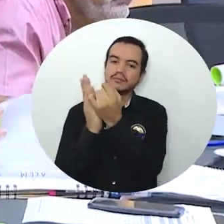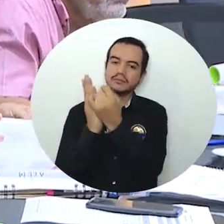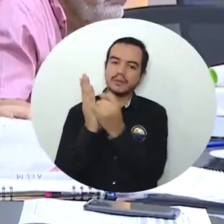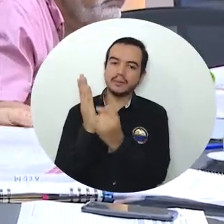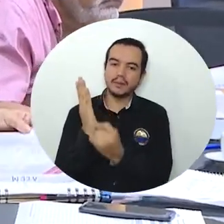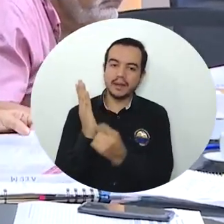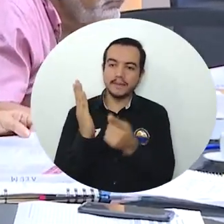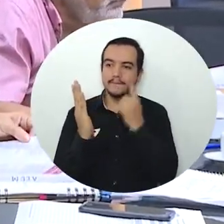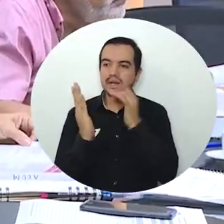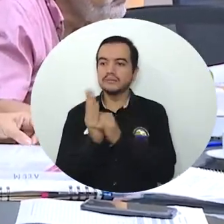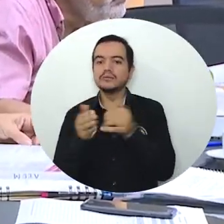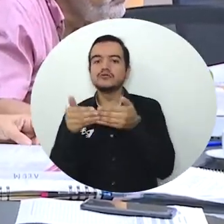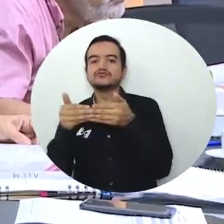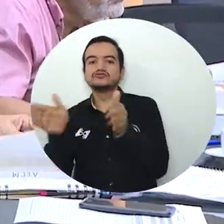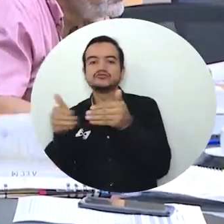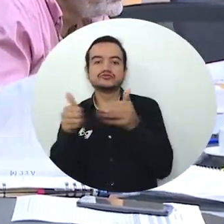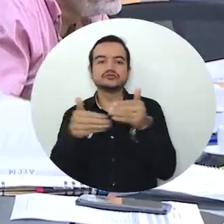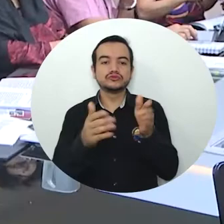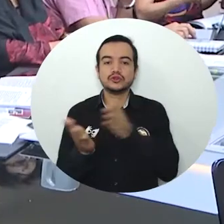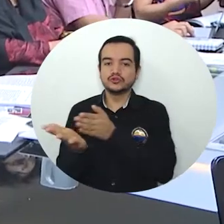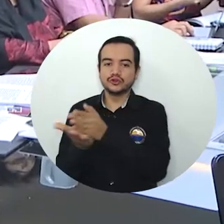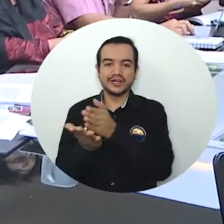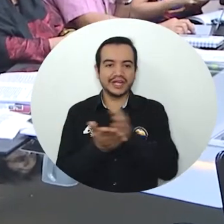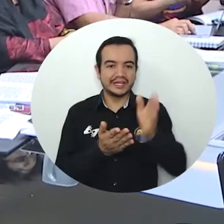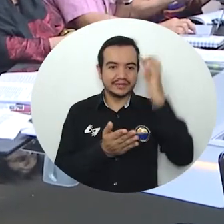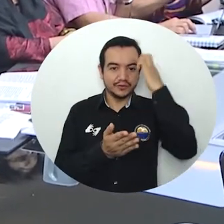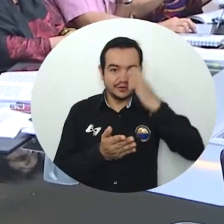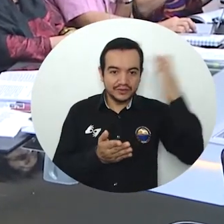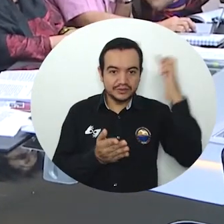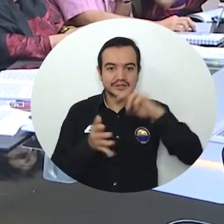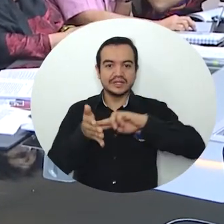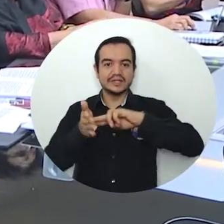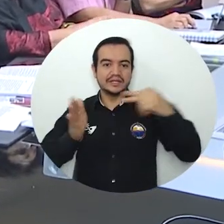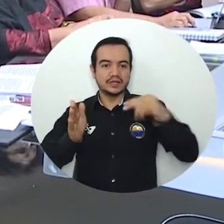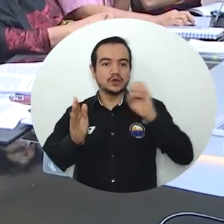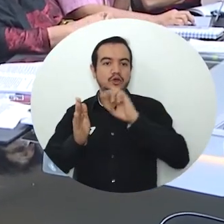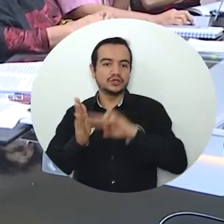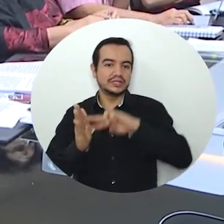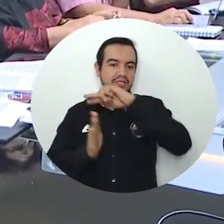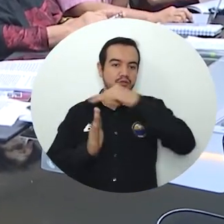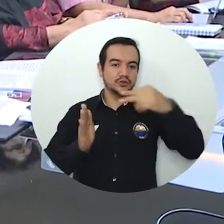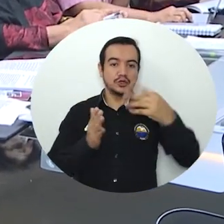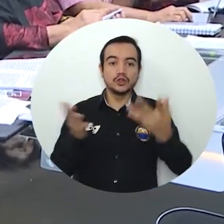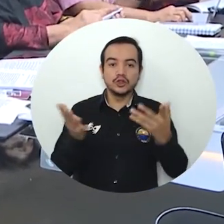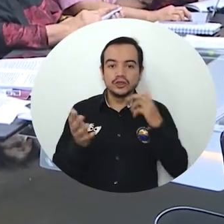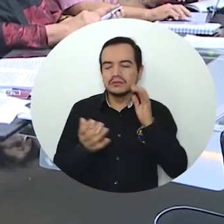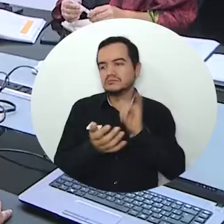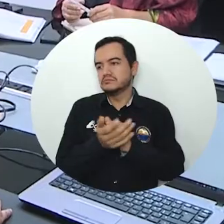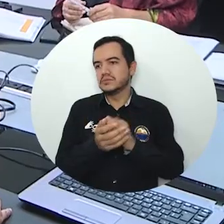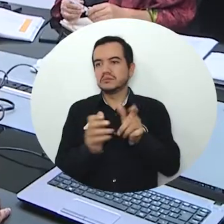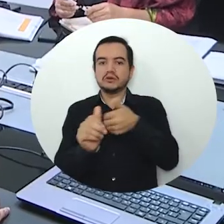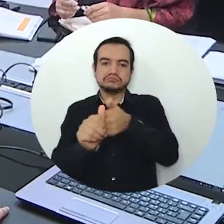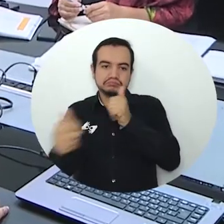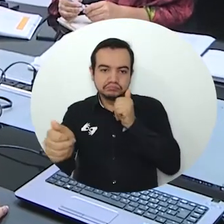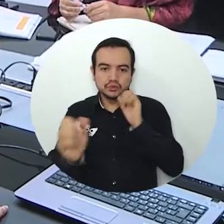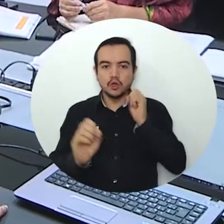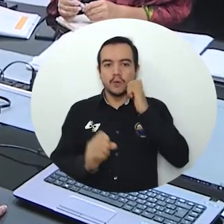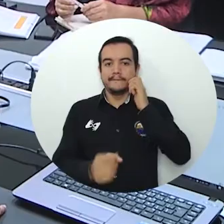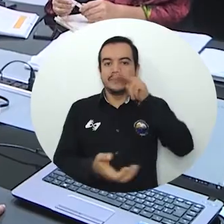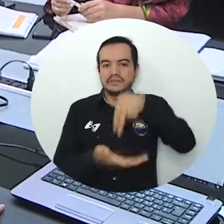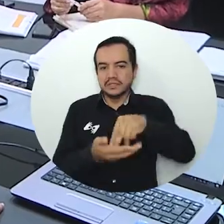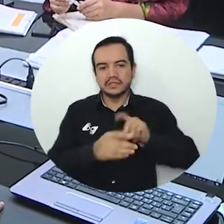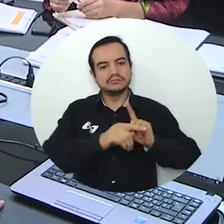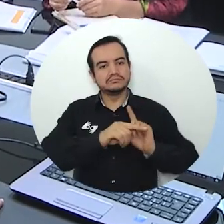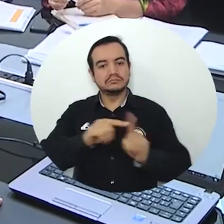país para la posibilidad de ofertar programas profesionales, técnicos y tecnológicos en diferentes modalidades.